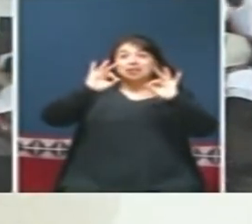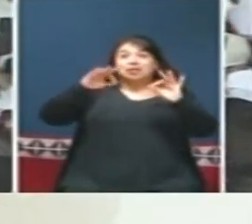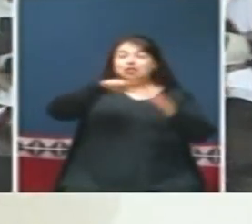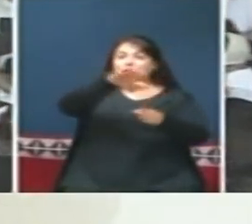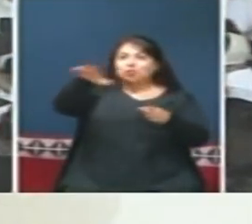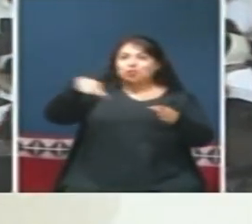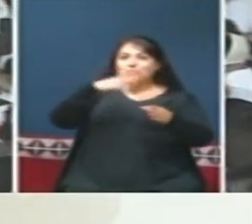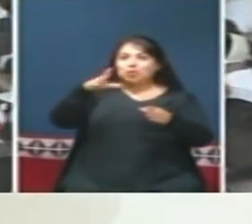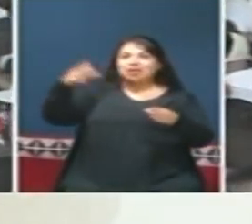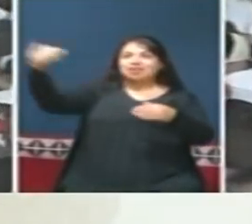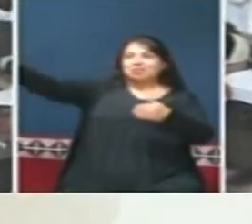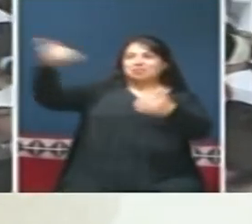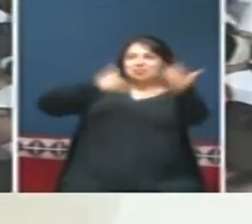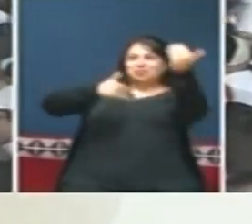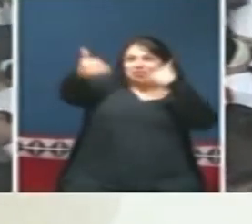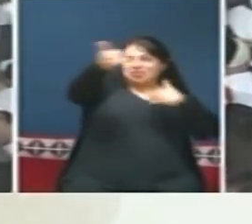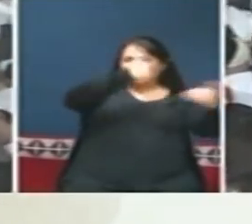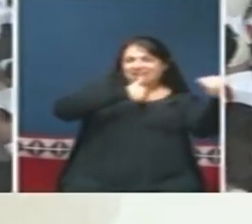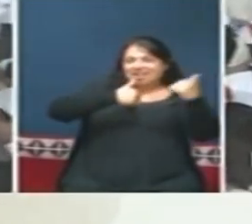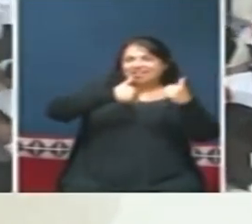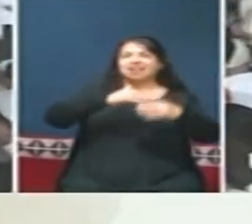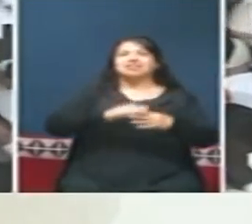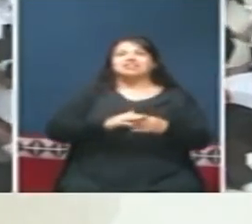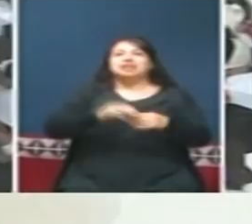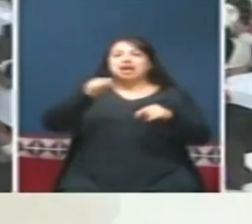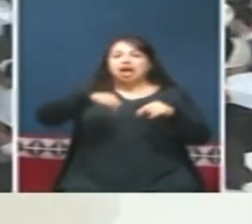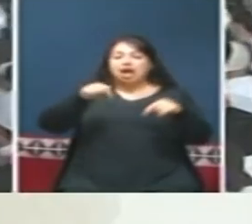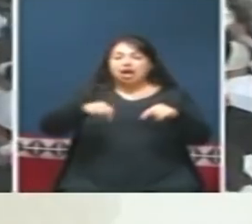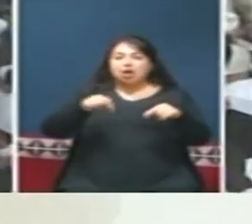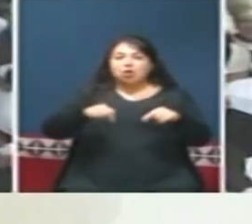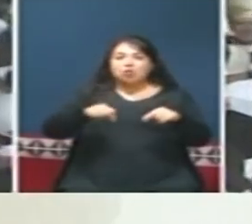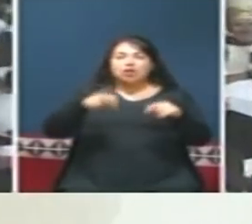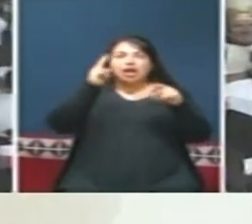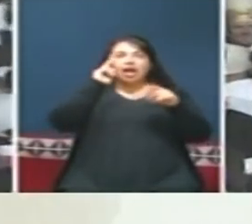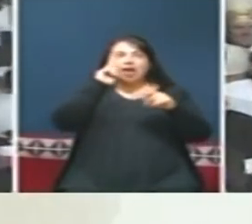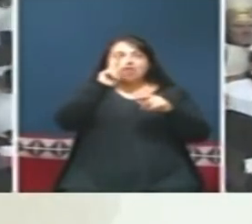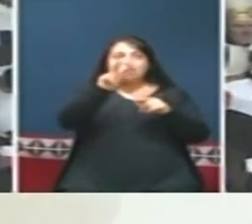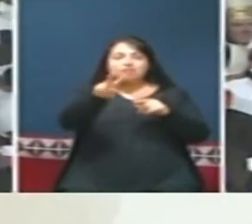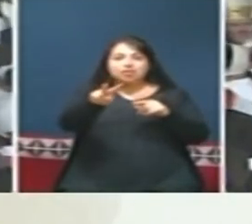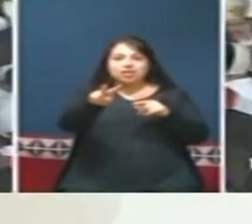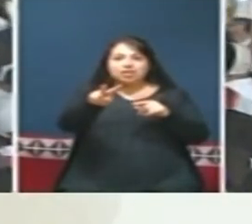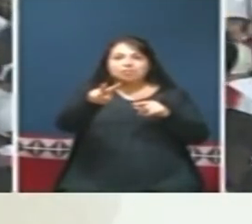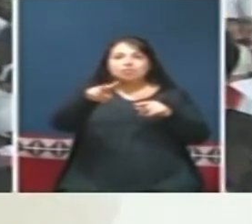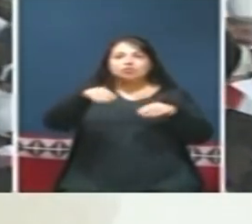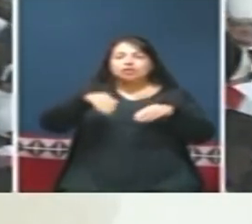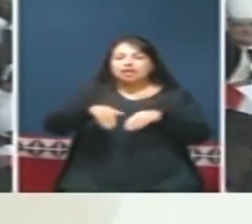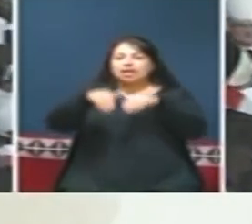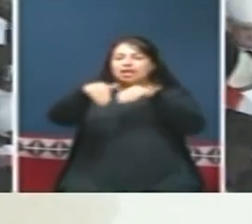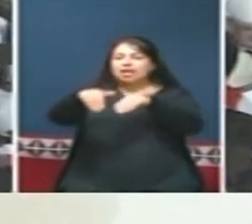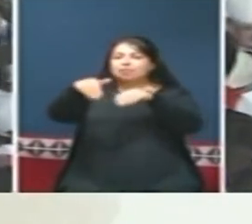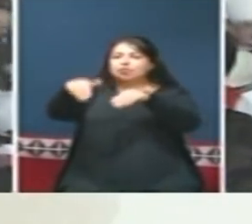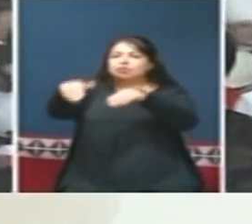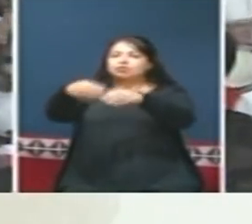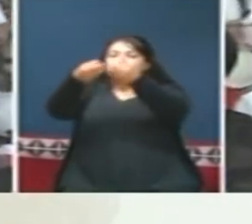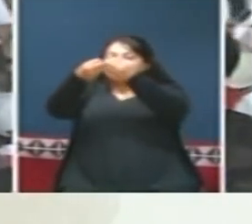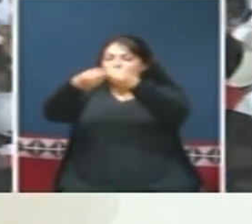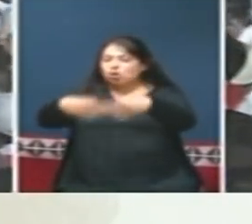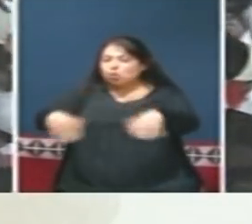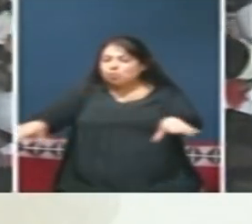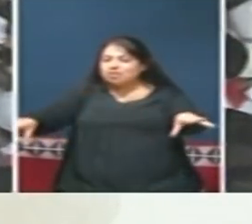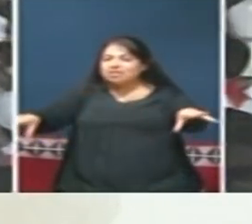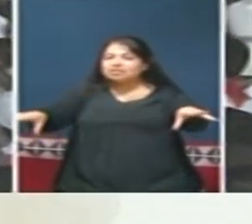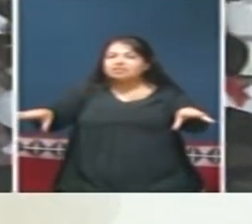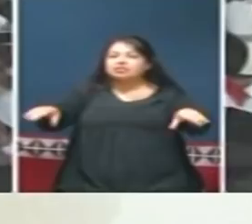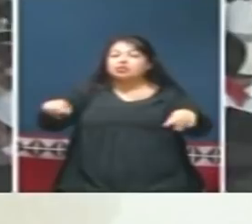nuestra provincia. En estos momentos vemos en mis imágenes la procesión inicial, la procesión que